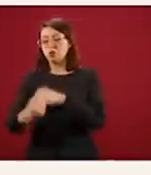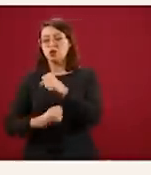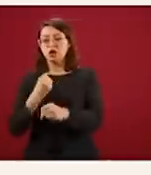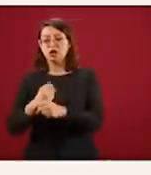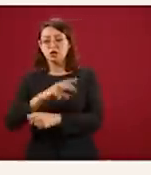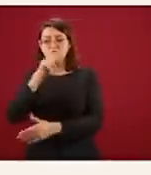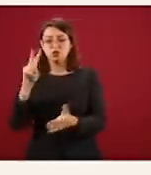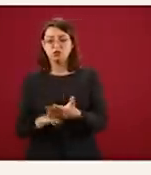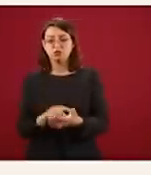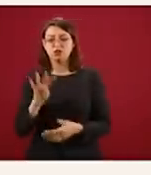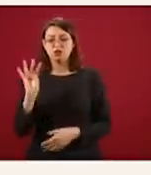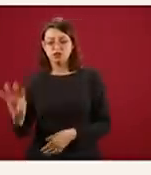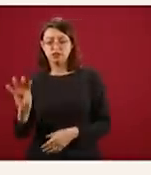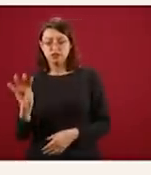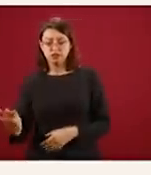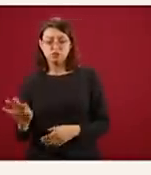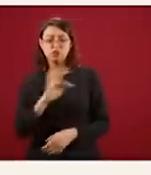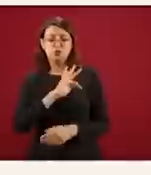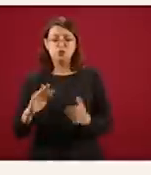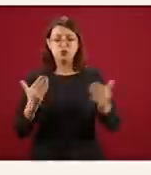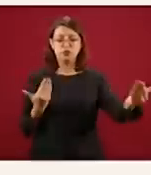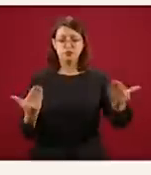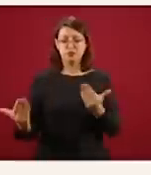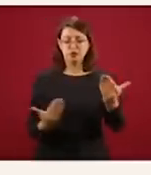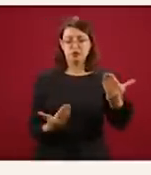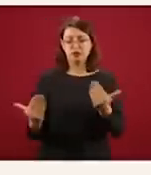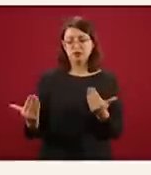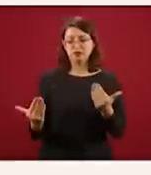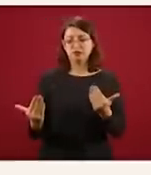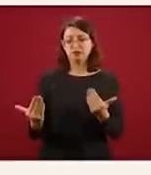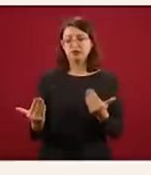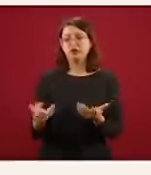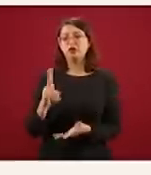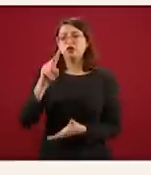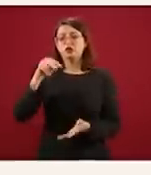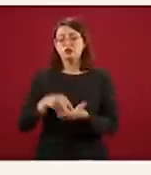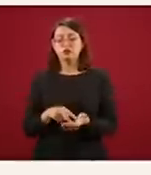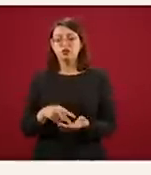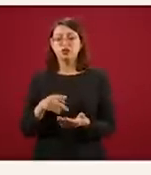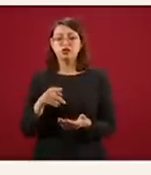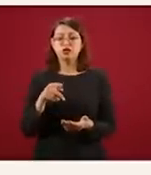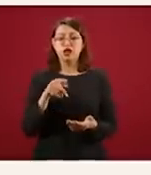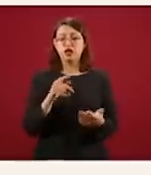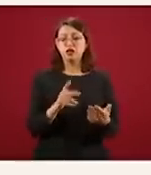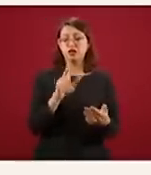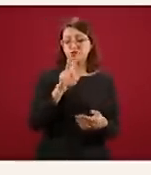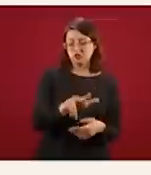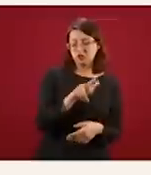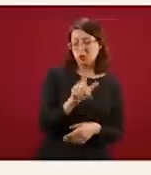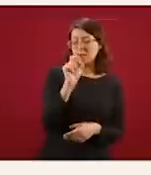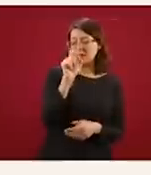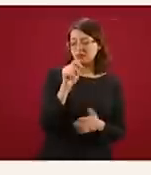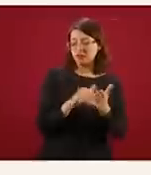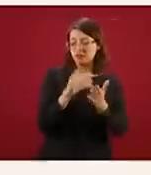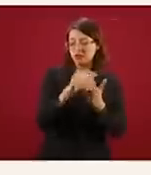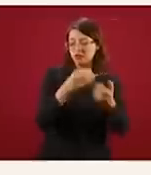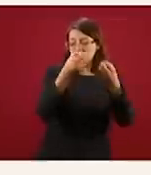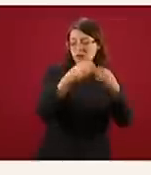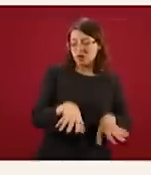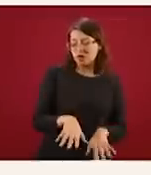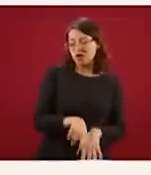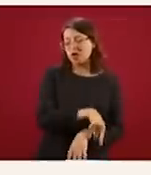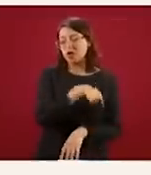20 millones 400 mil barriles y en 2019 tan solo fueron